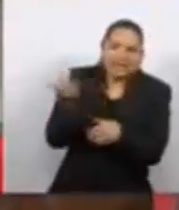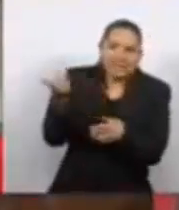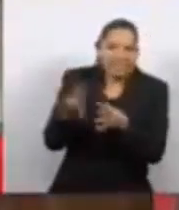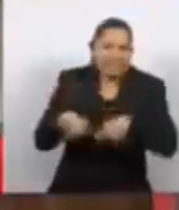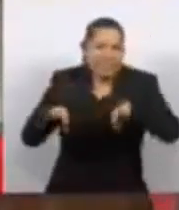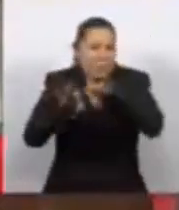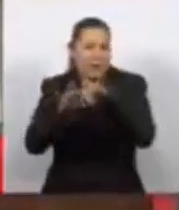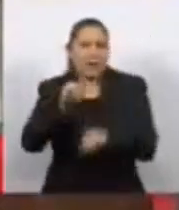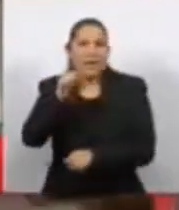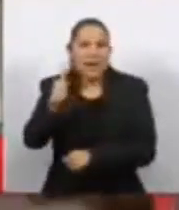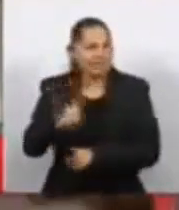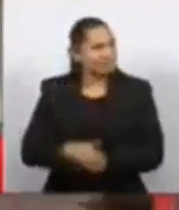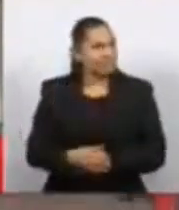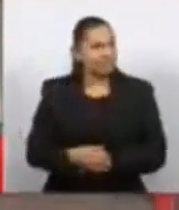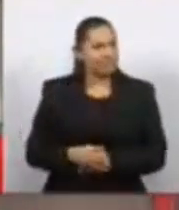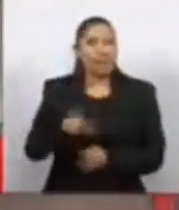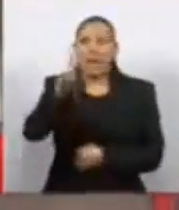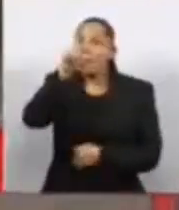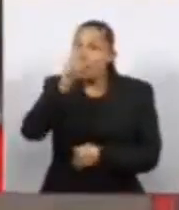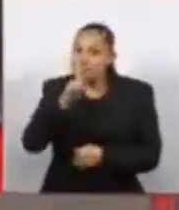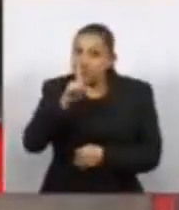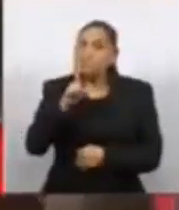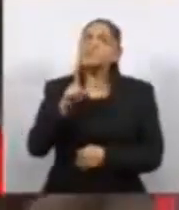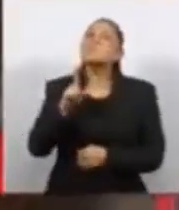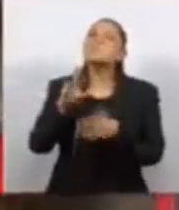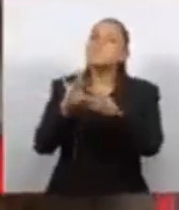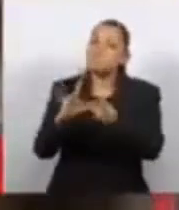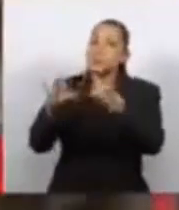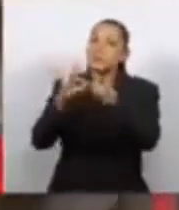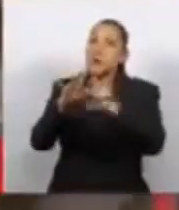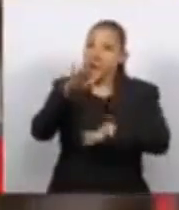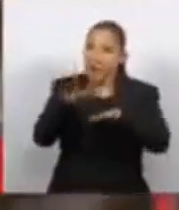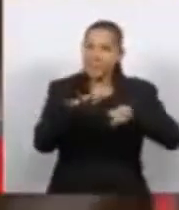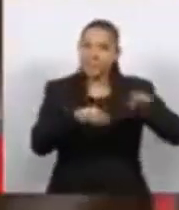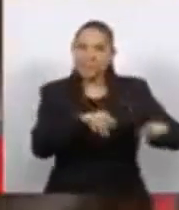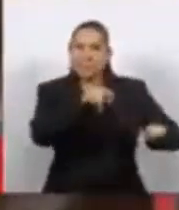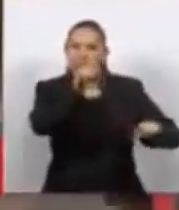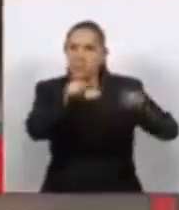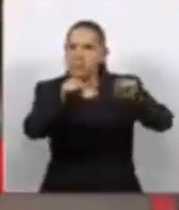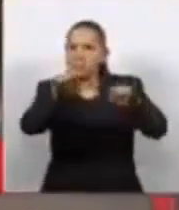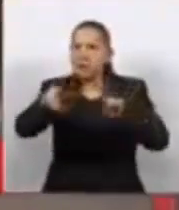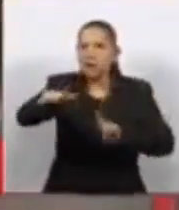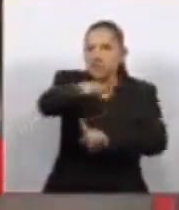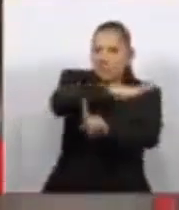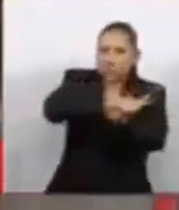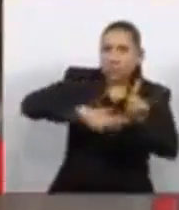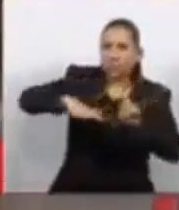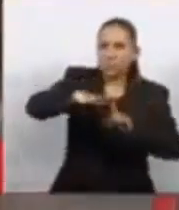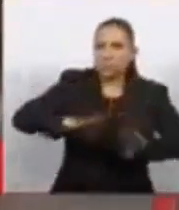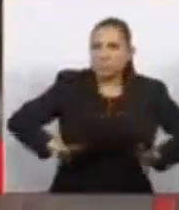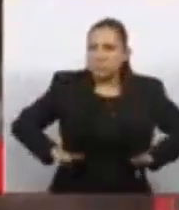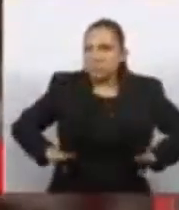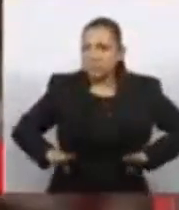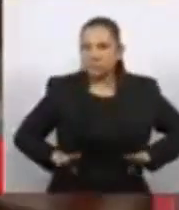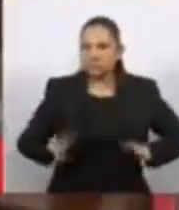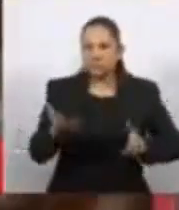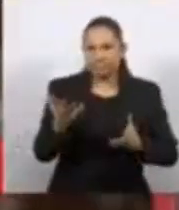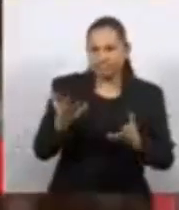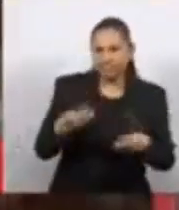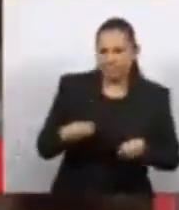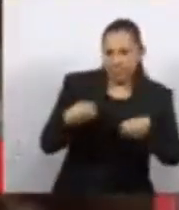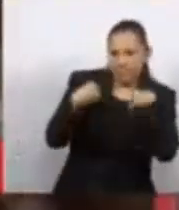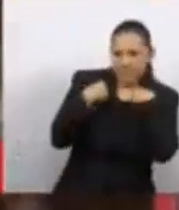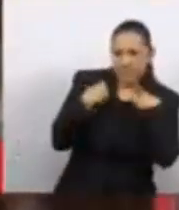alimenta conductas irresponsables y debates estériles alrededor de temas elementales como el uso